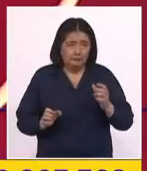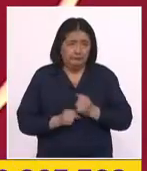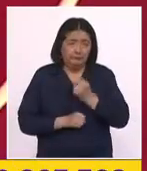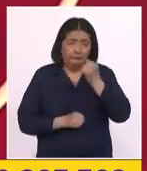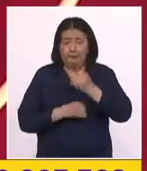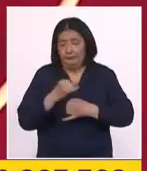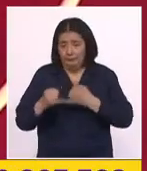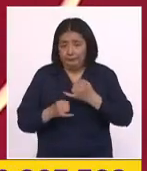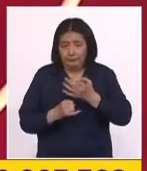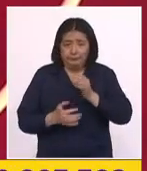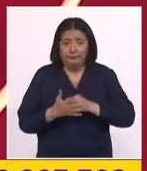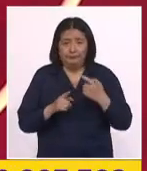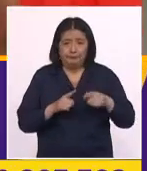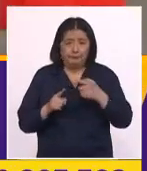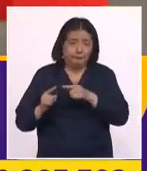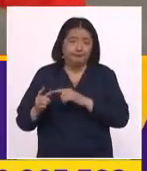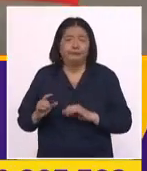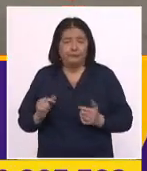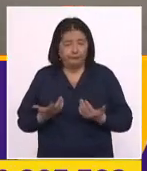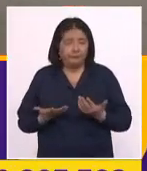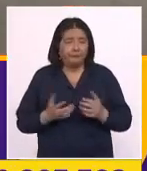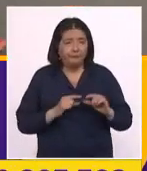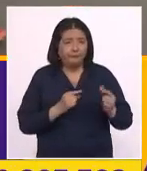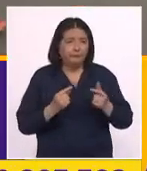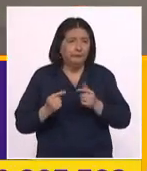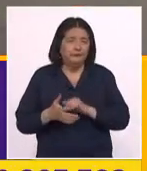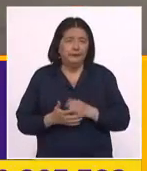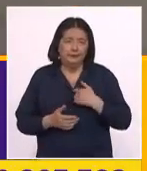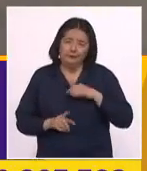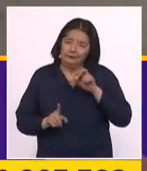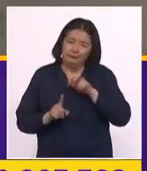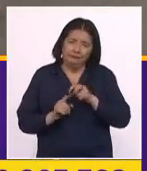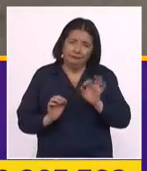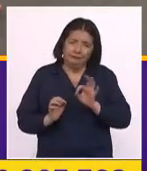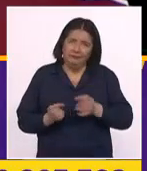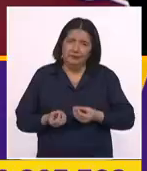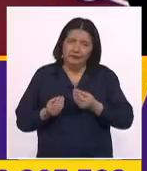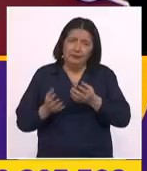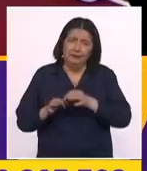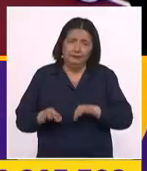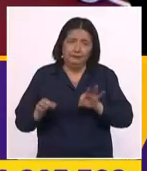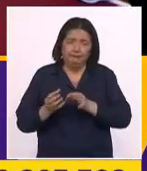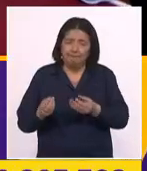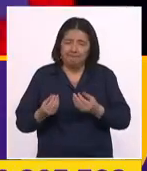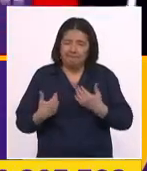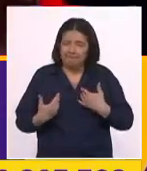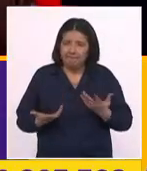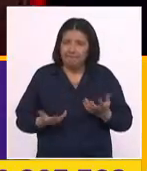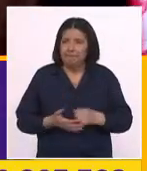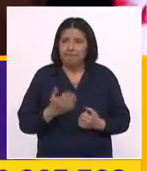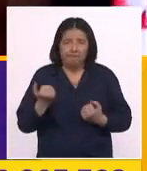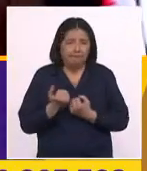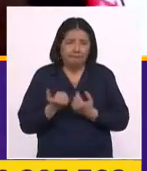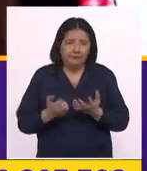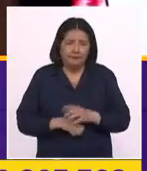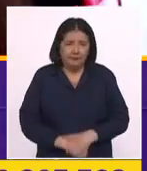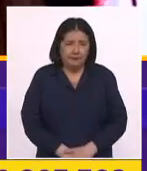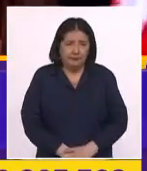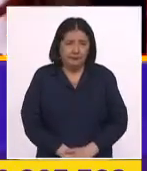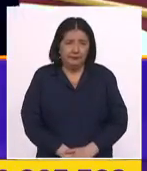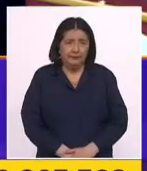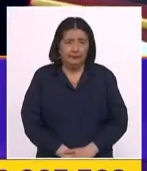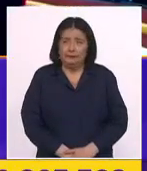logros internacionales en diferentes categorías, veía que no se le daba la importancia o no me daban la importancia de vida, ¿no?